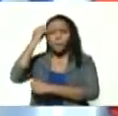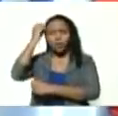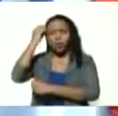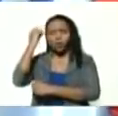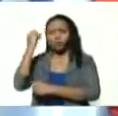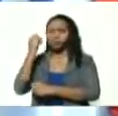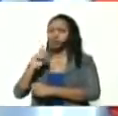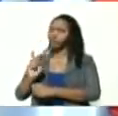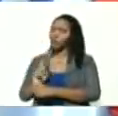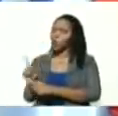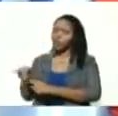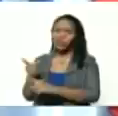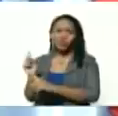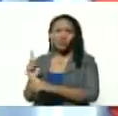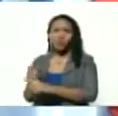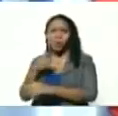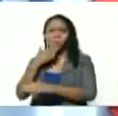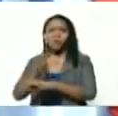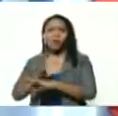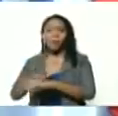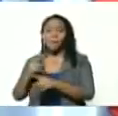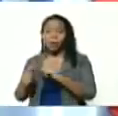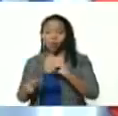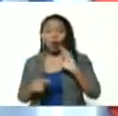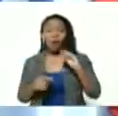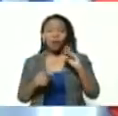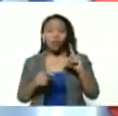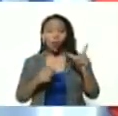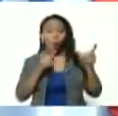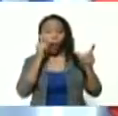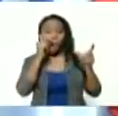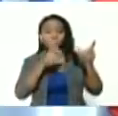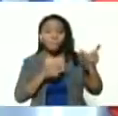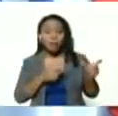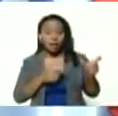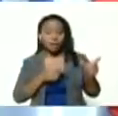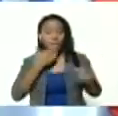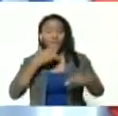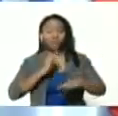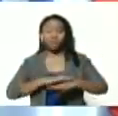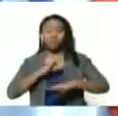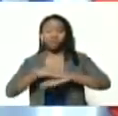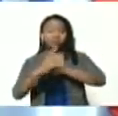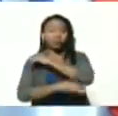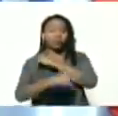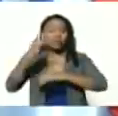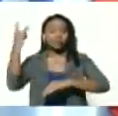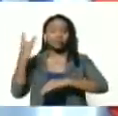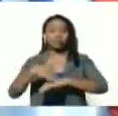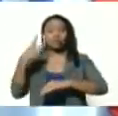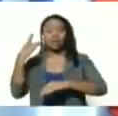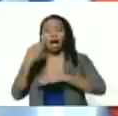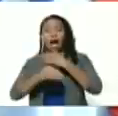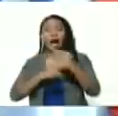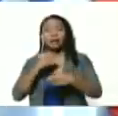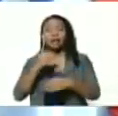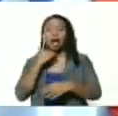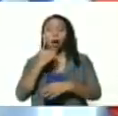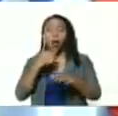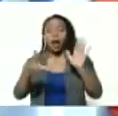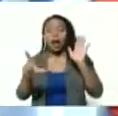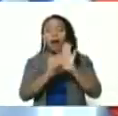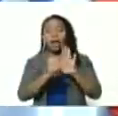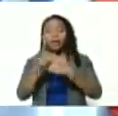pero efectivamente estamos hablando de un delincuente que incurrió en delitos que atentan contra las